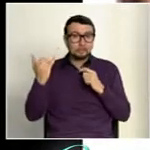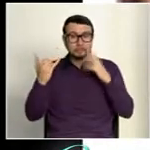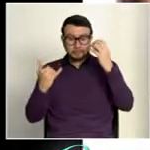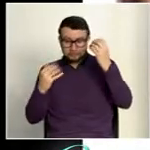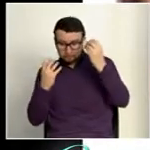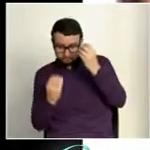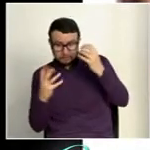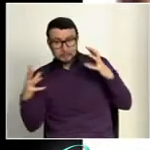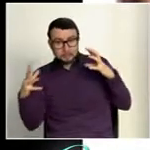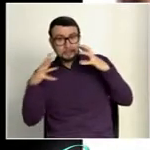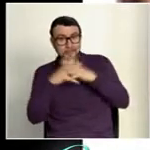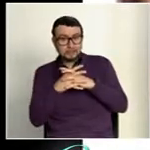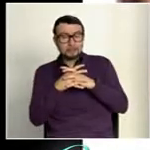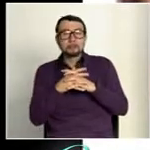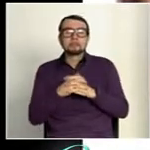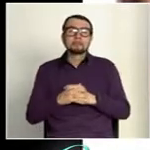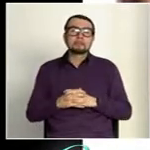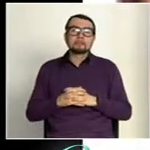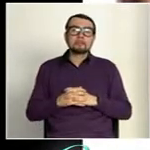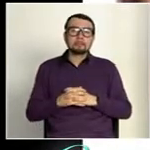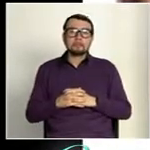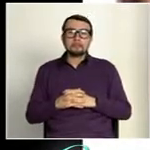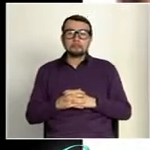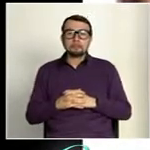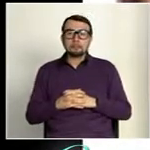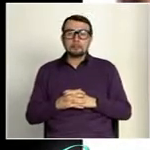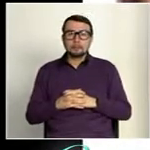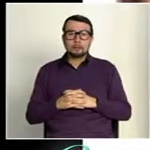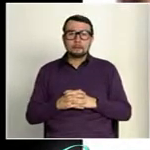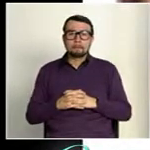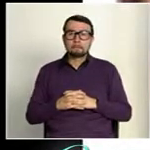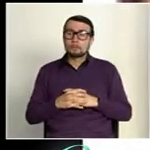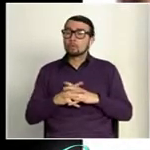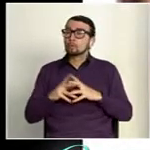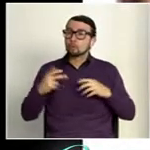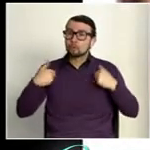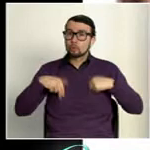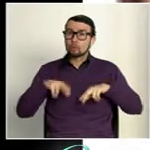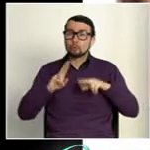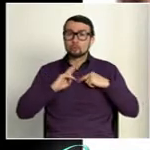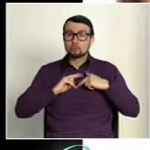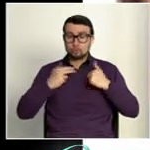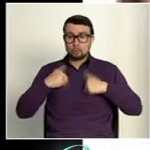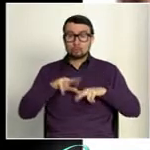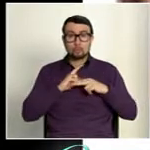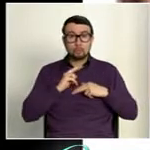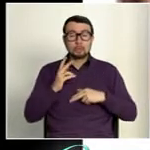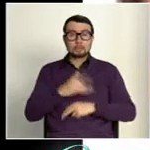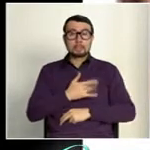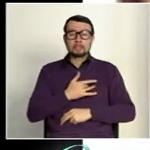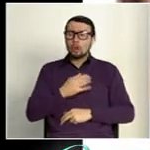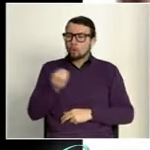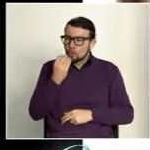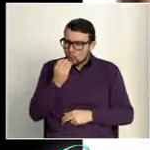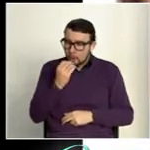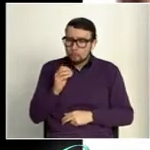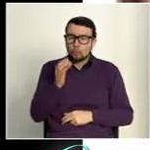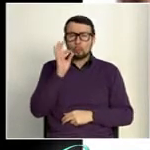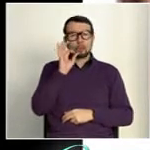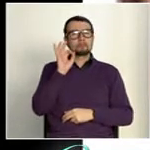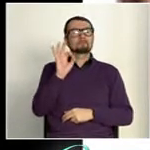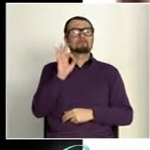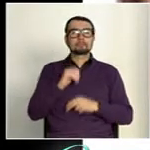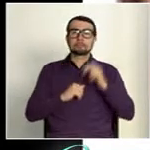virya, con esas propiedades. Nosotros vamos a sentir una comida que tenga un sabor muy, muy agradable. Hay